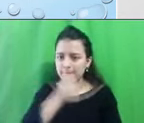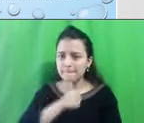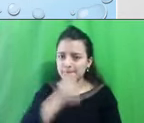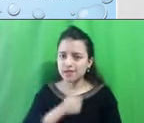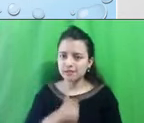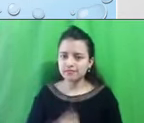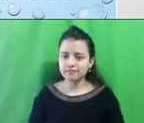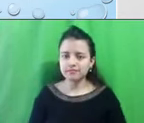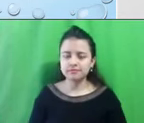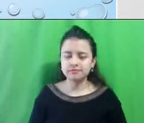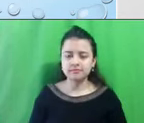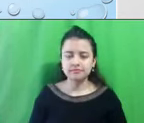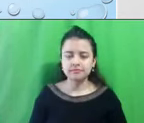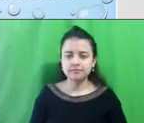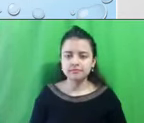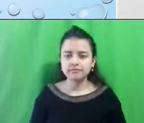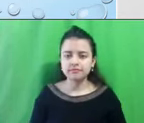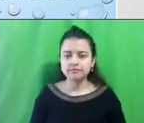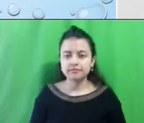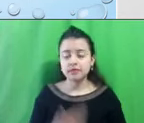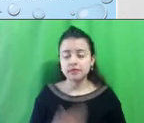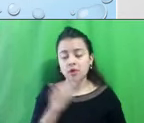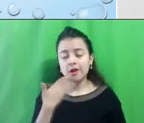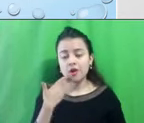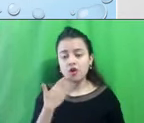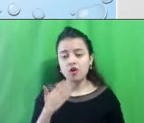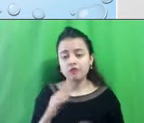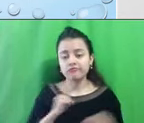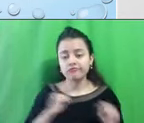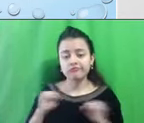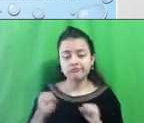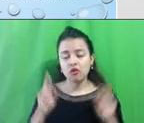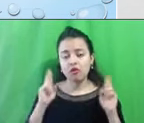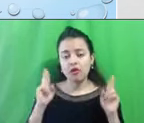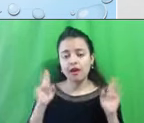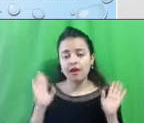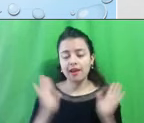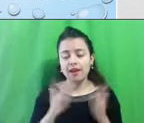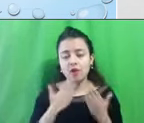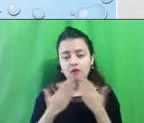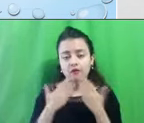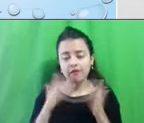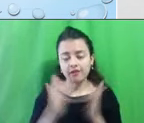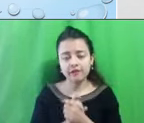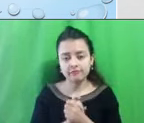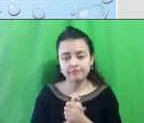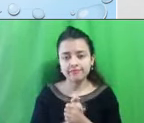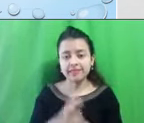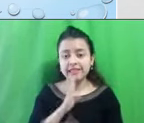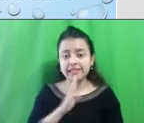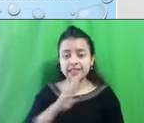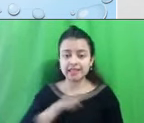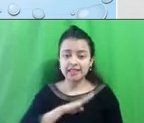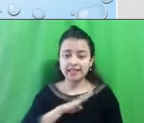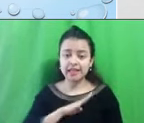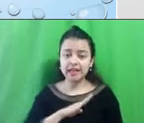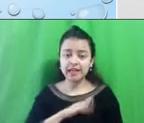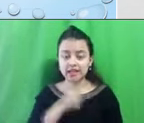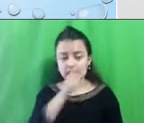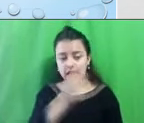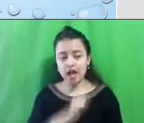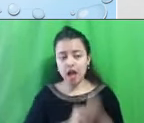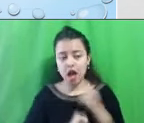mejor voluntad por parte de la administración, la confianza por parte del señor alcalde para poder realizar toda esta